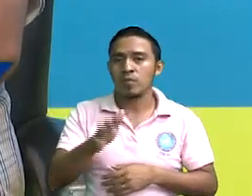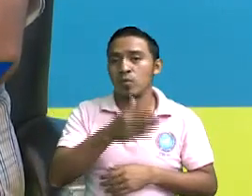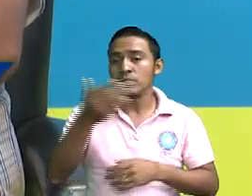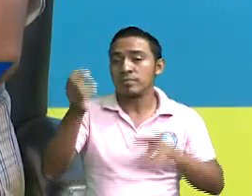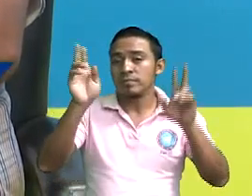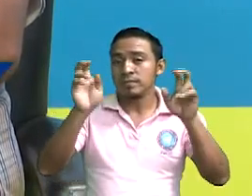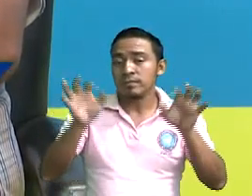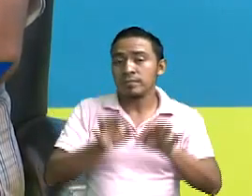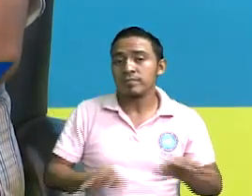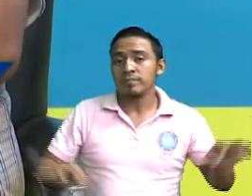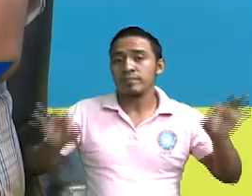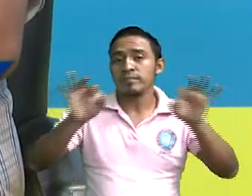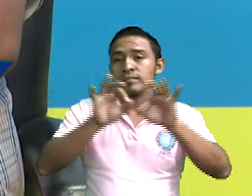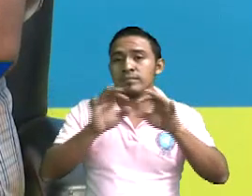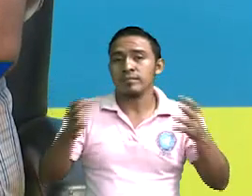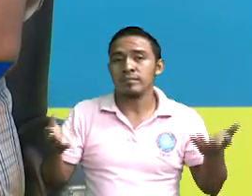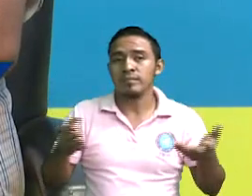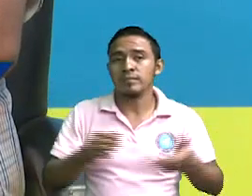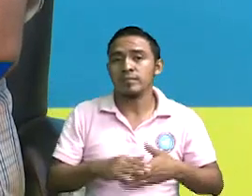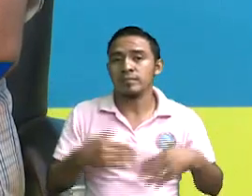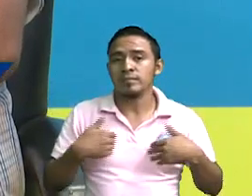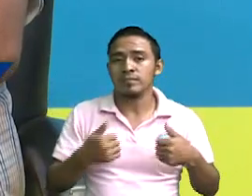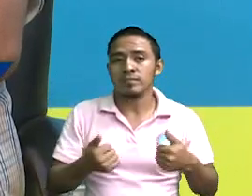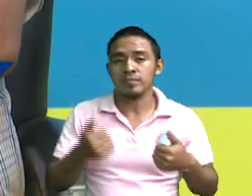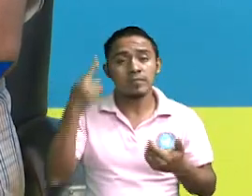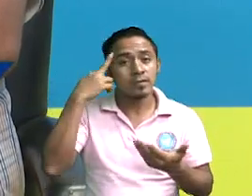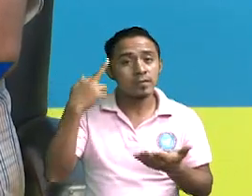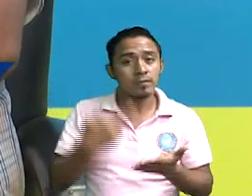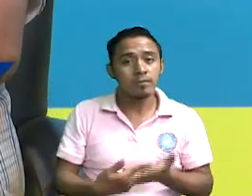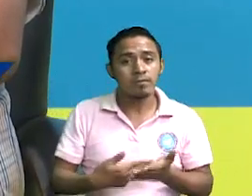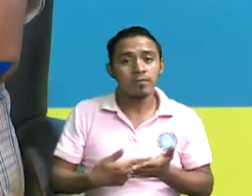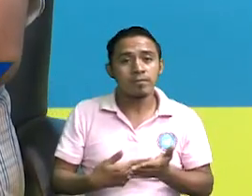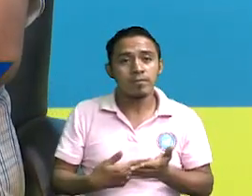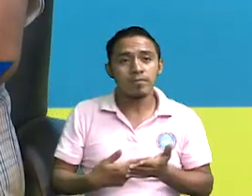otro tema muy importante de salud.